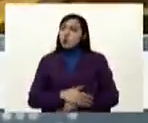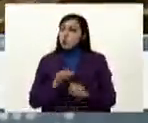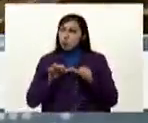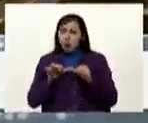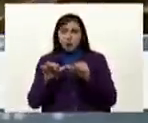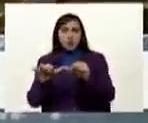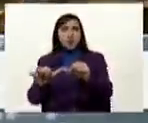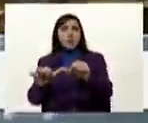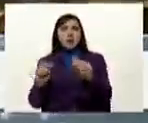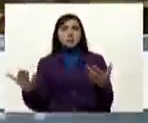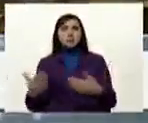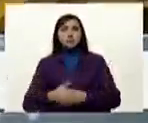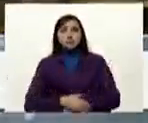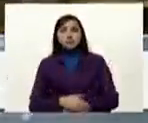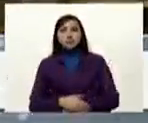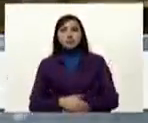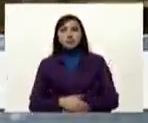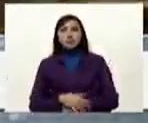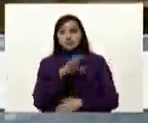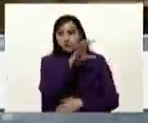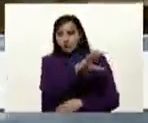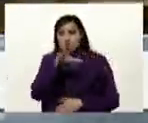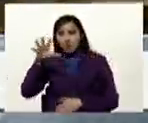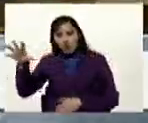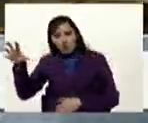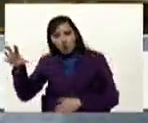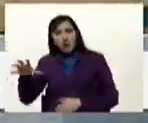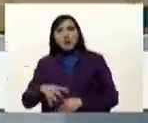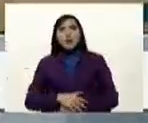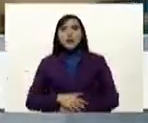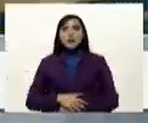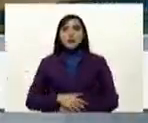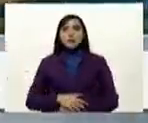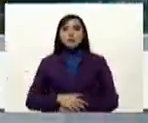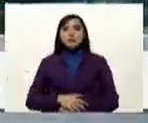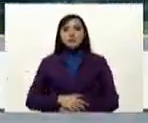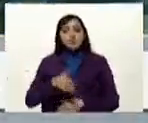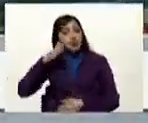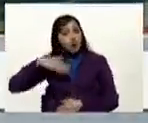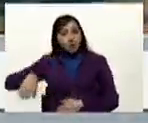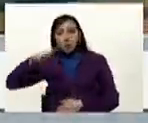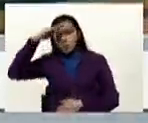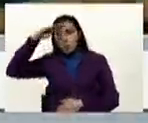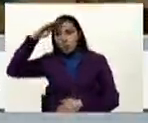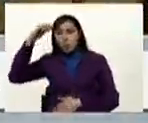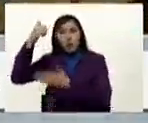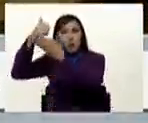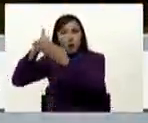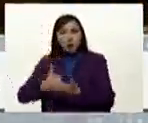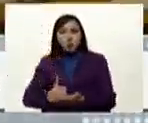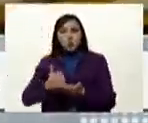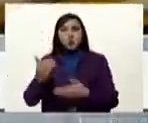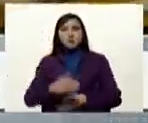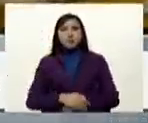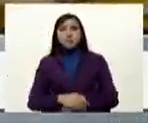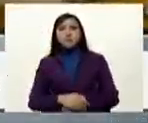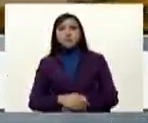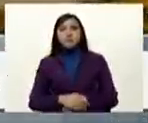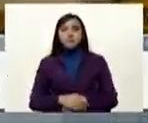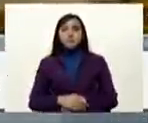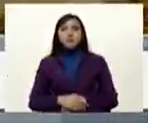permanente entre el noble, heroico y aguerrido pueblo de Cuba y el